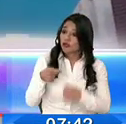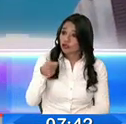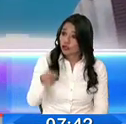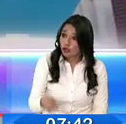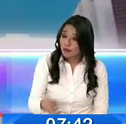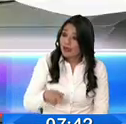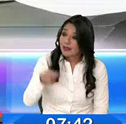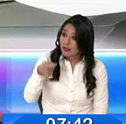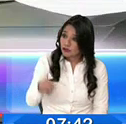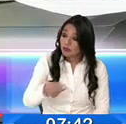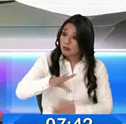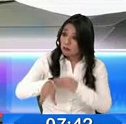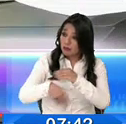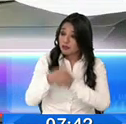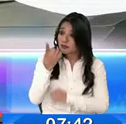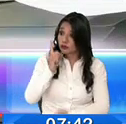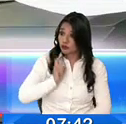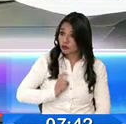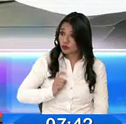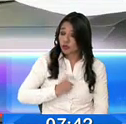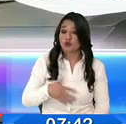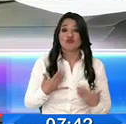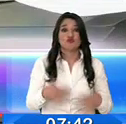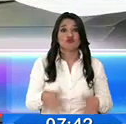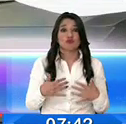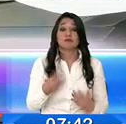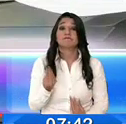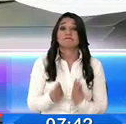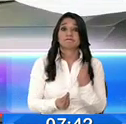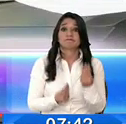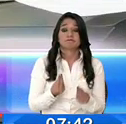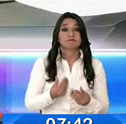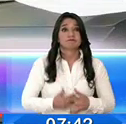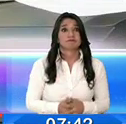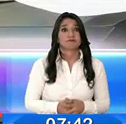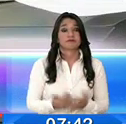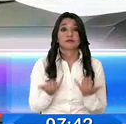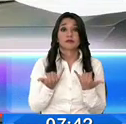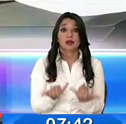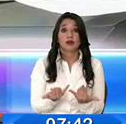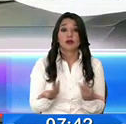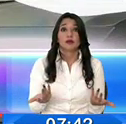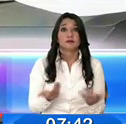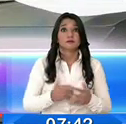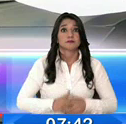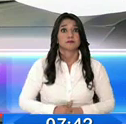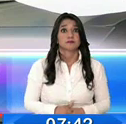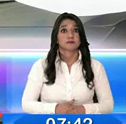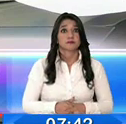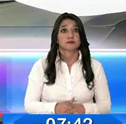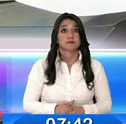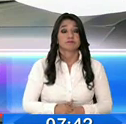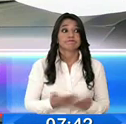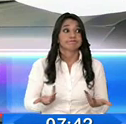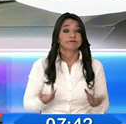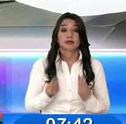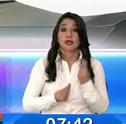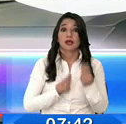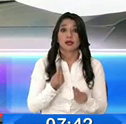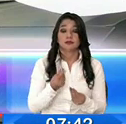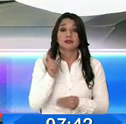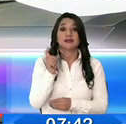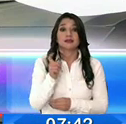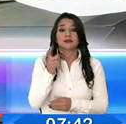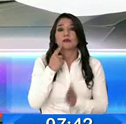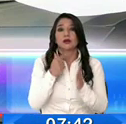liquidación normal entonces que vamos a tener que hacer nosotros ahora prácticamente convertirnos en un espía y cada vez que